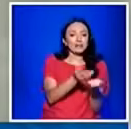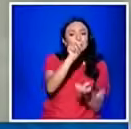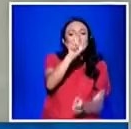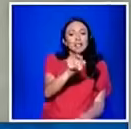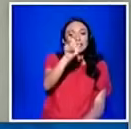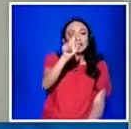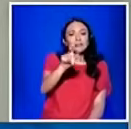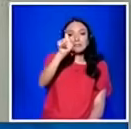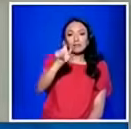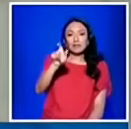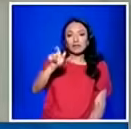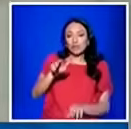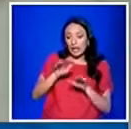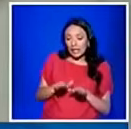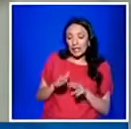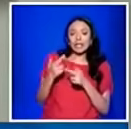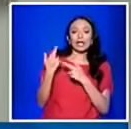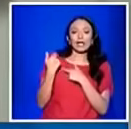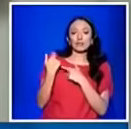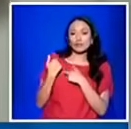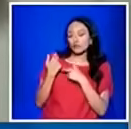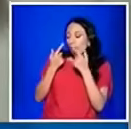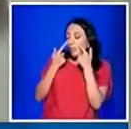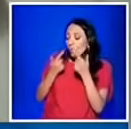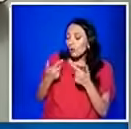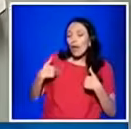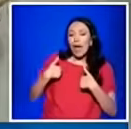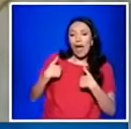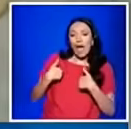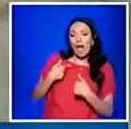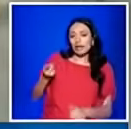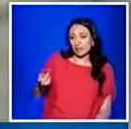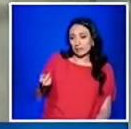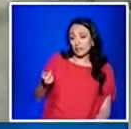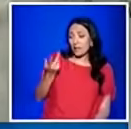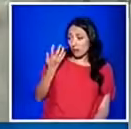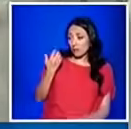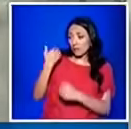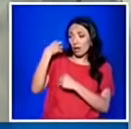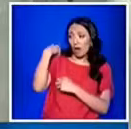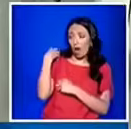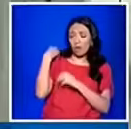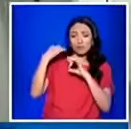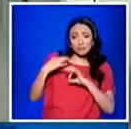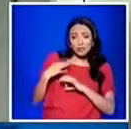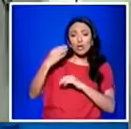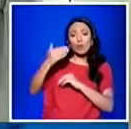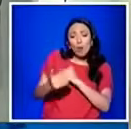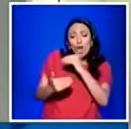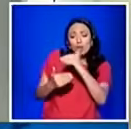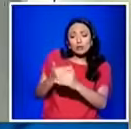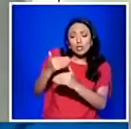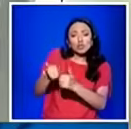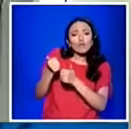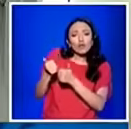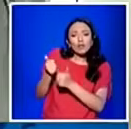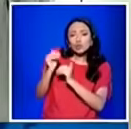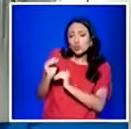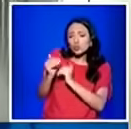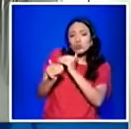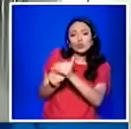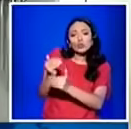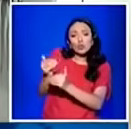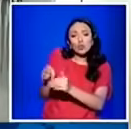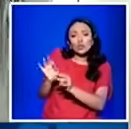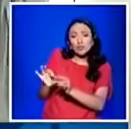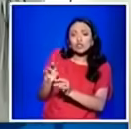ciudadanos de nuestro cantón que son responsables con el cuidado de sus animales y que quieren garantizar que ellos tengan un proceso, un buen proceso